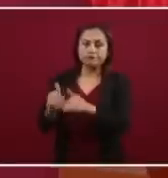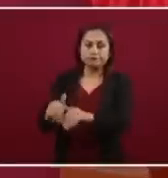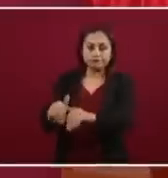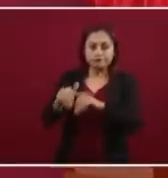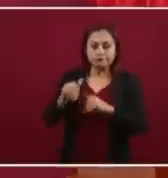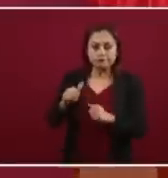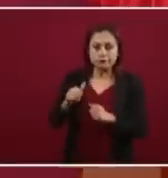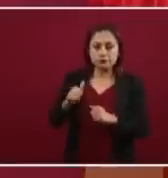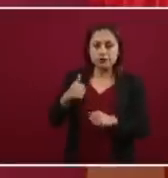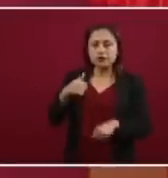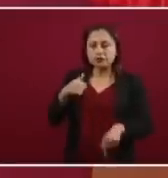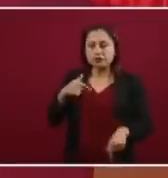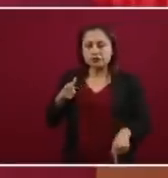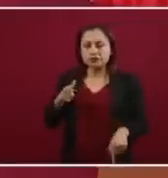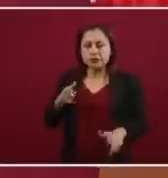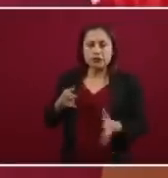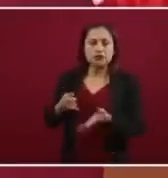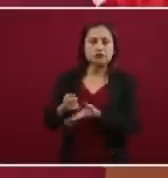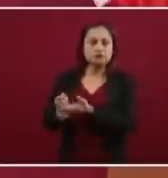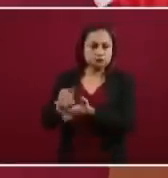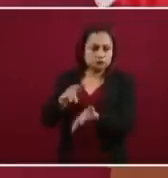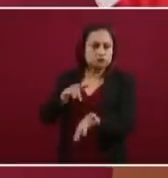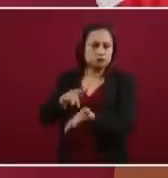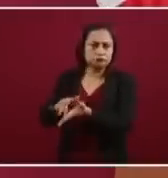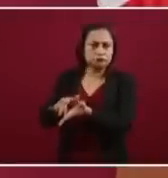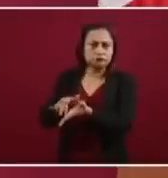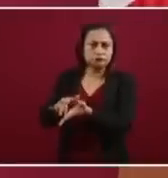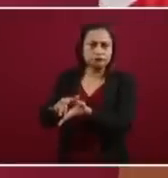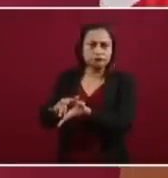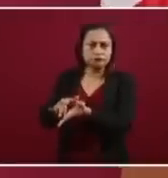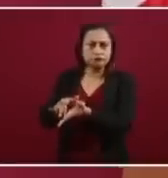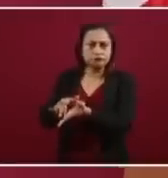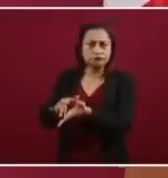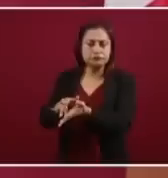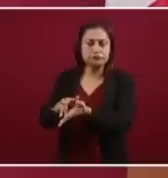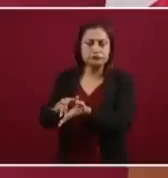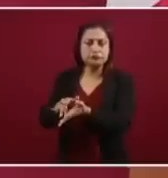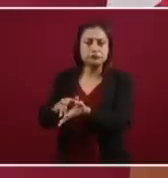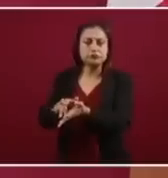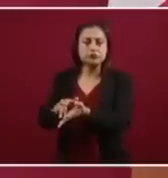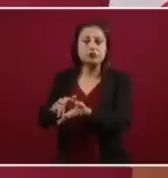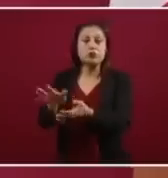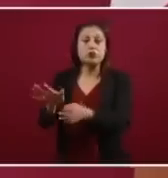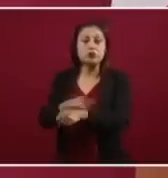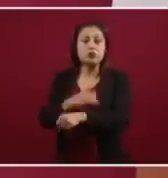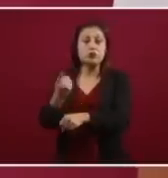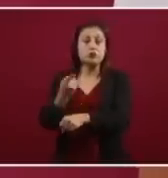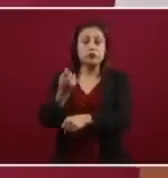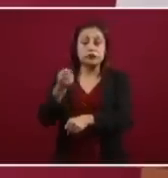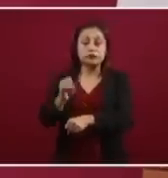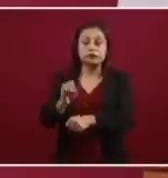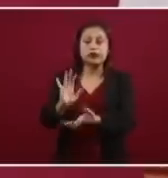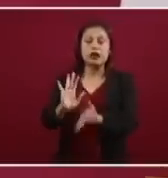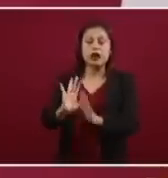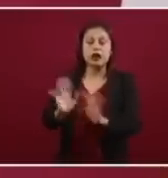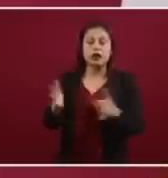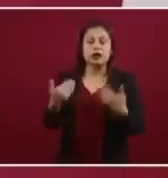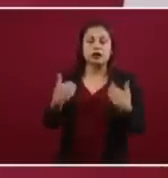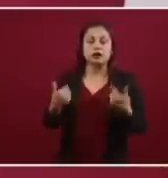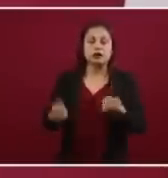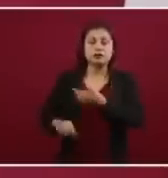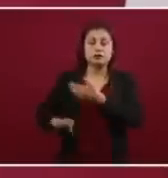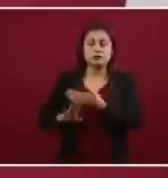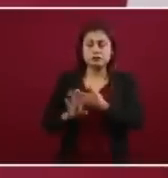para con esto evitar